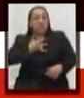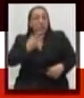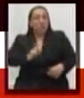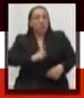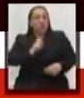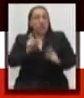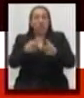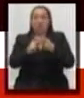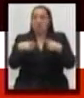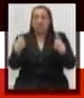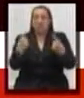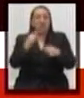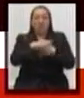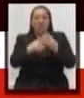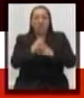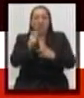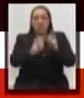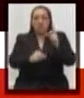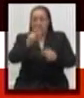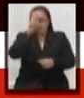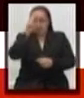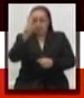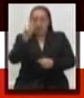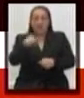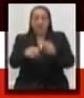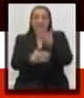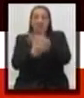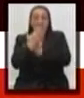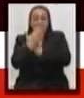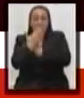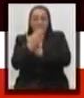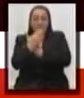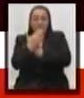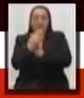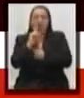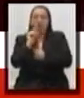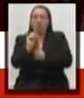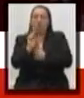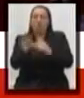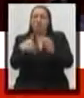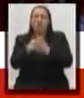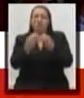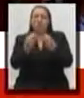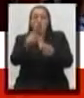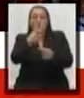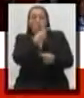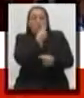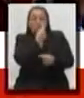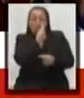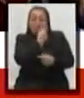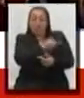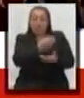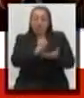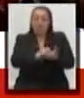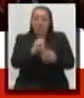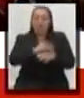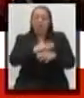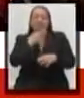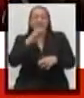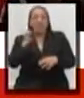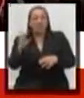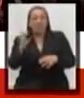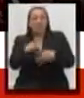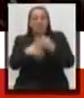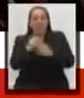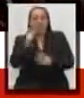solamente a los congresistas, sino a todos los peruanos. Y esta mañana, un poco de lo mucho que usted conoce sobre el español, de